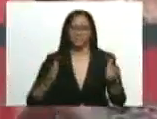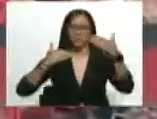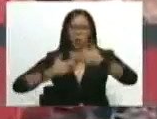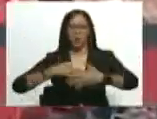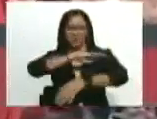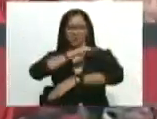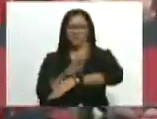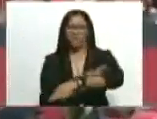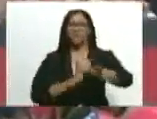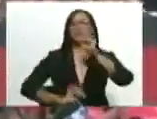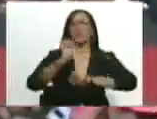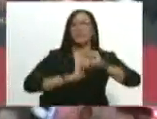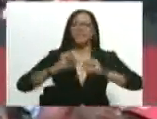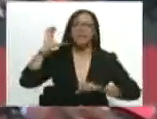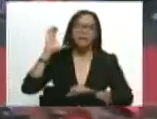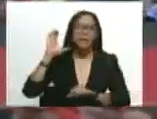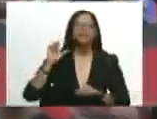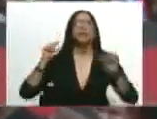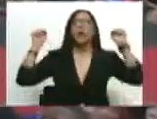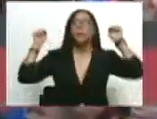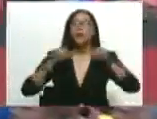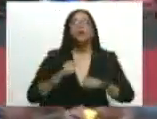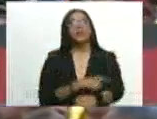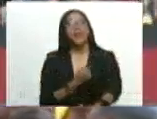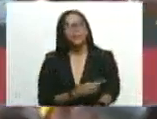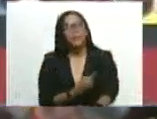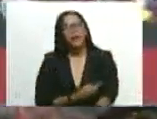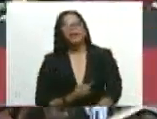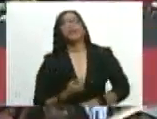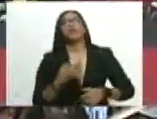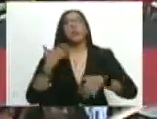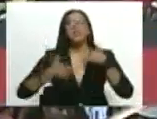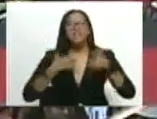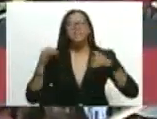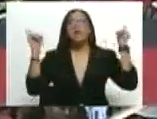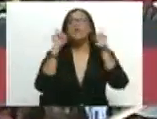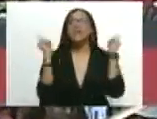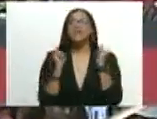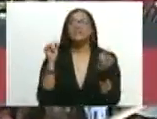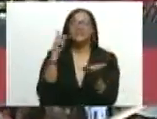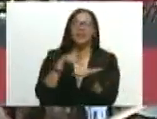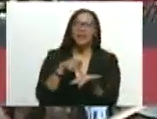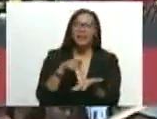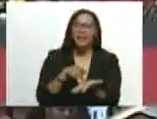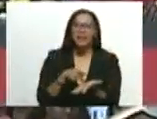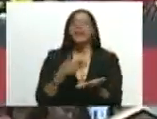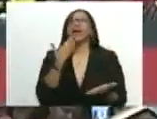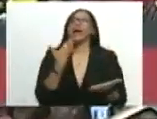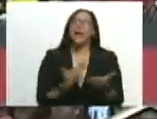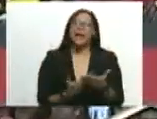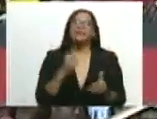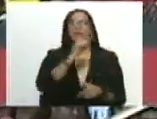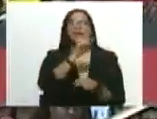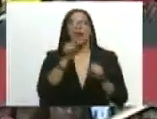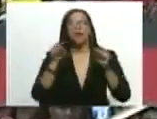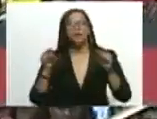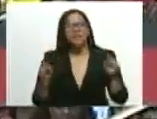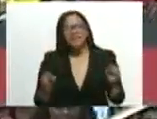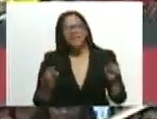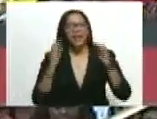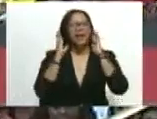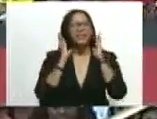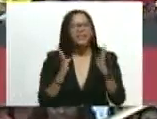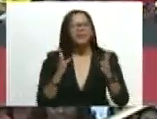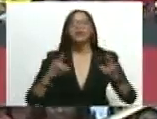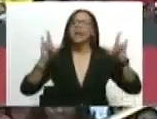defensa de la patria por eso hoy hermano y hermano nos sentimos felices de estar aquí agradecerle a ustedes las atenciones